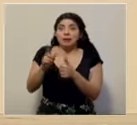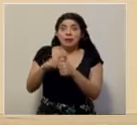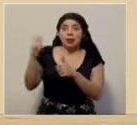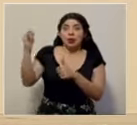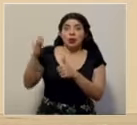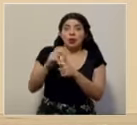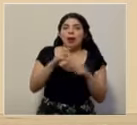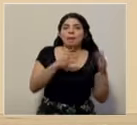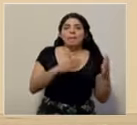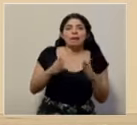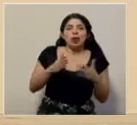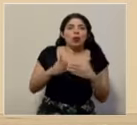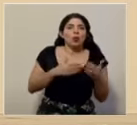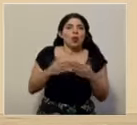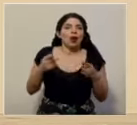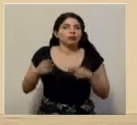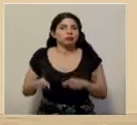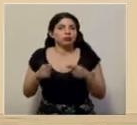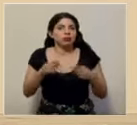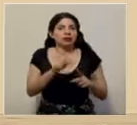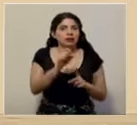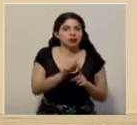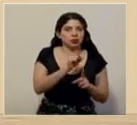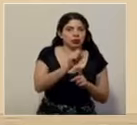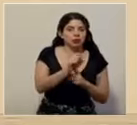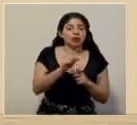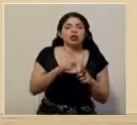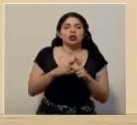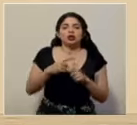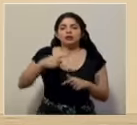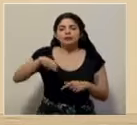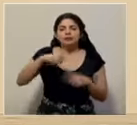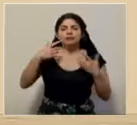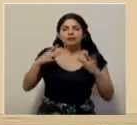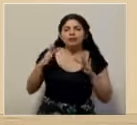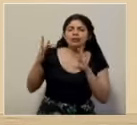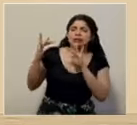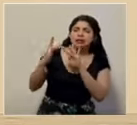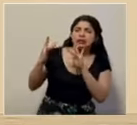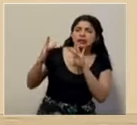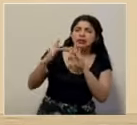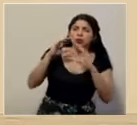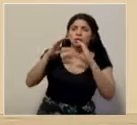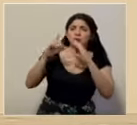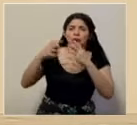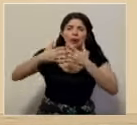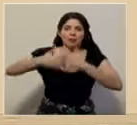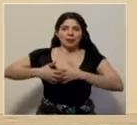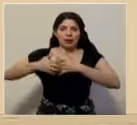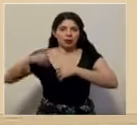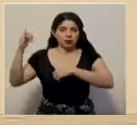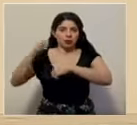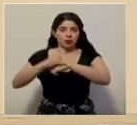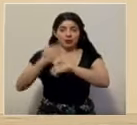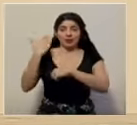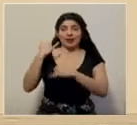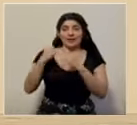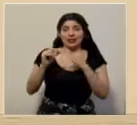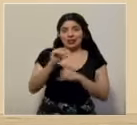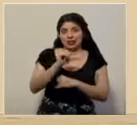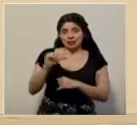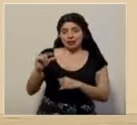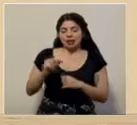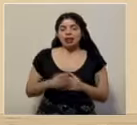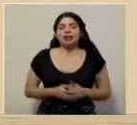posibles eventualidades. Así es que estuvimos en comunicación muy cercana con la aerolínea durante todo el fin de semana